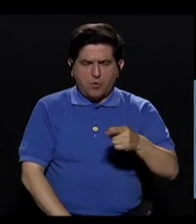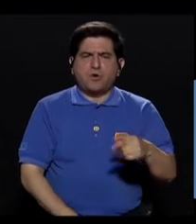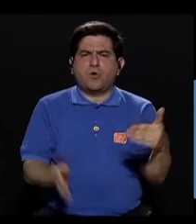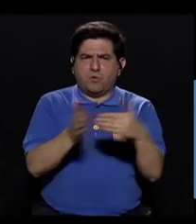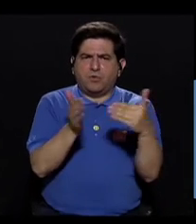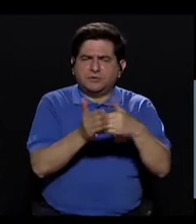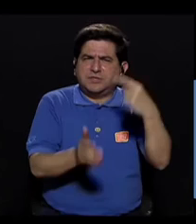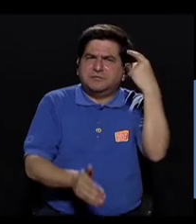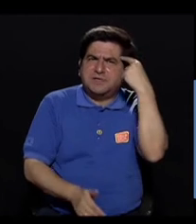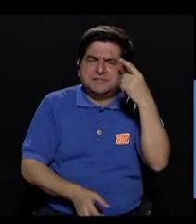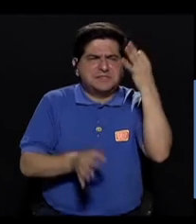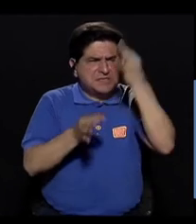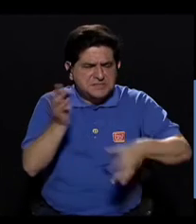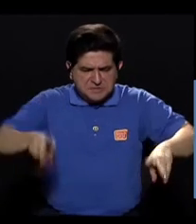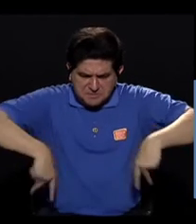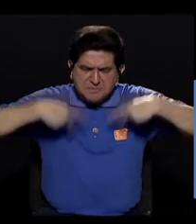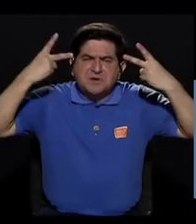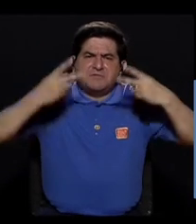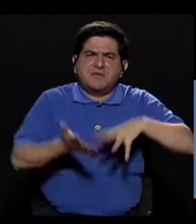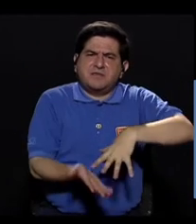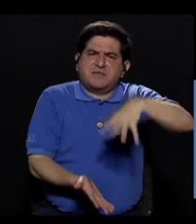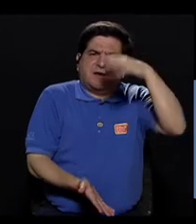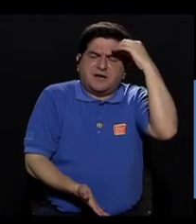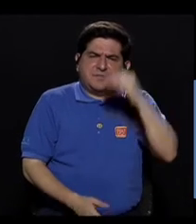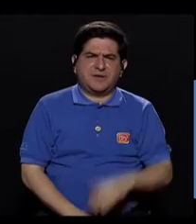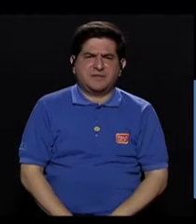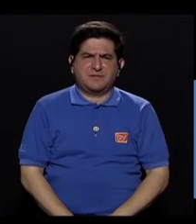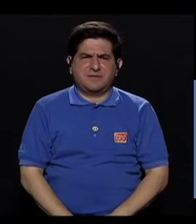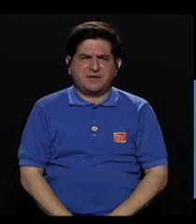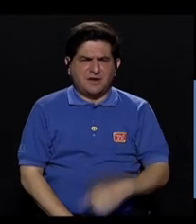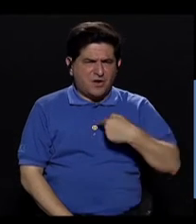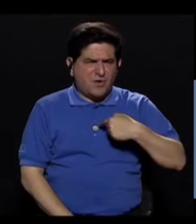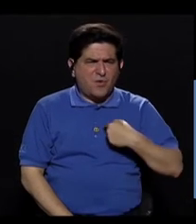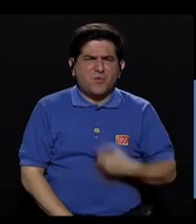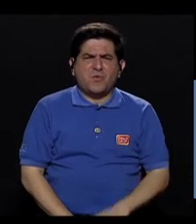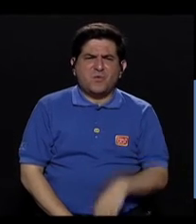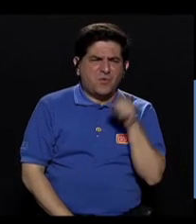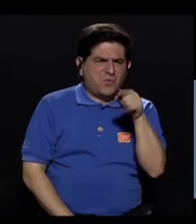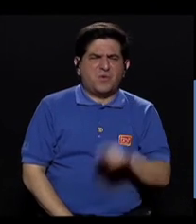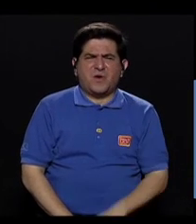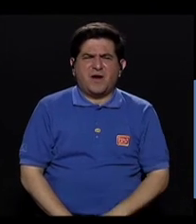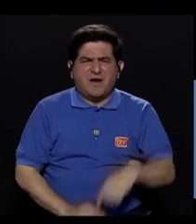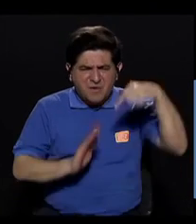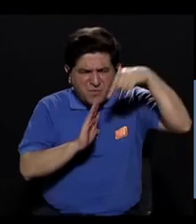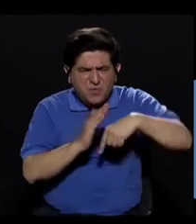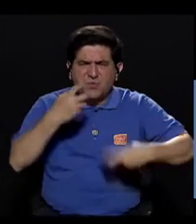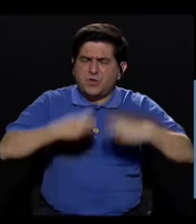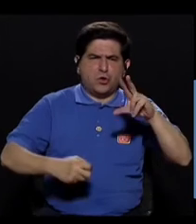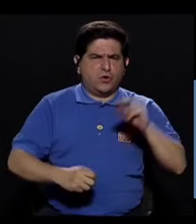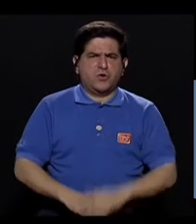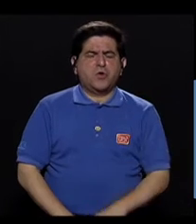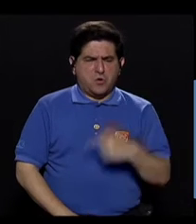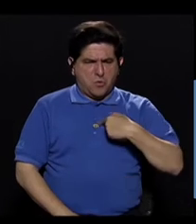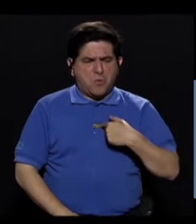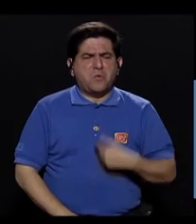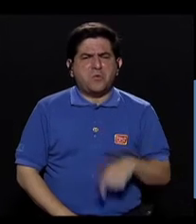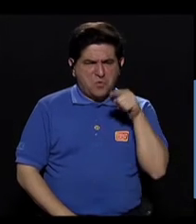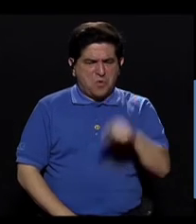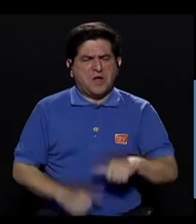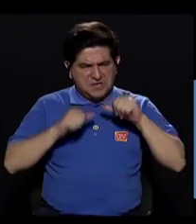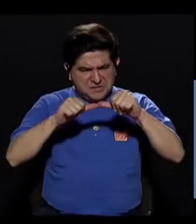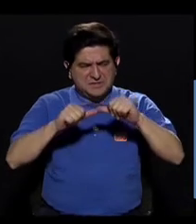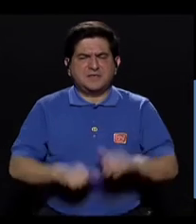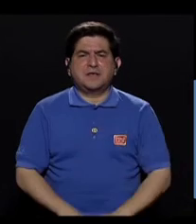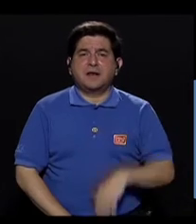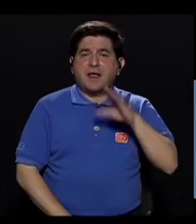mejor abrazarlos. El perro negro formará siempre parte de mi vida, pero jamás volverá a ser la bestia que era. Tenemos un acuerdo.